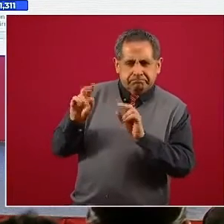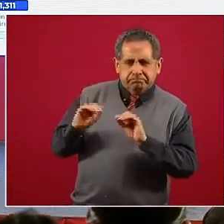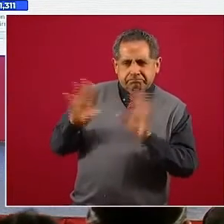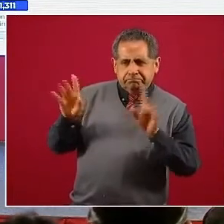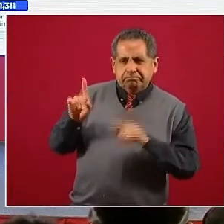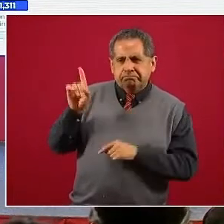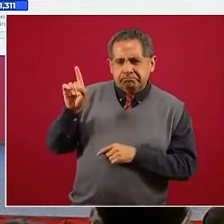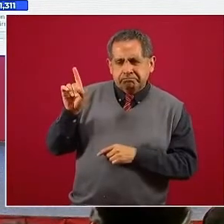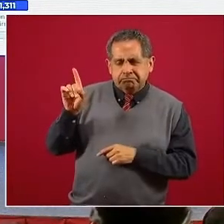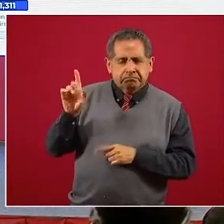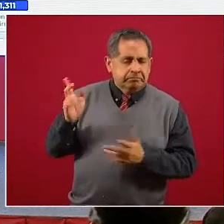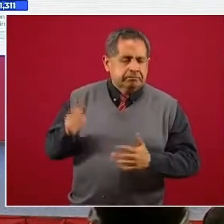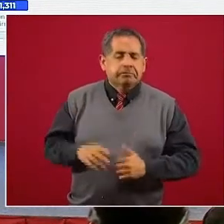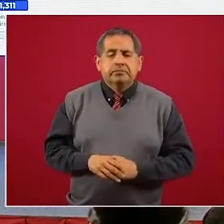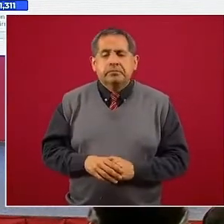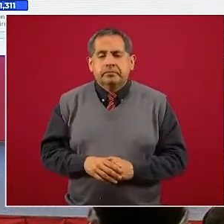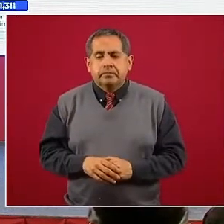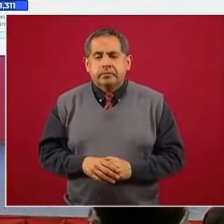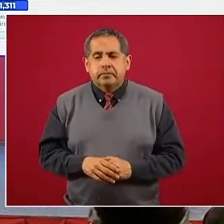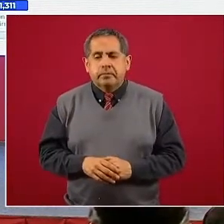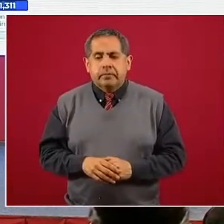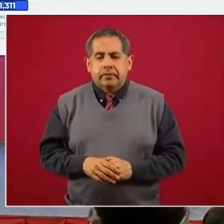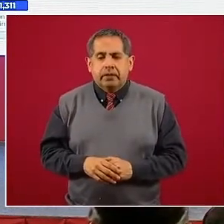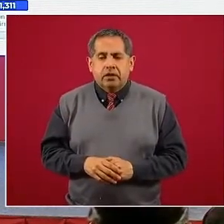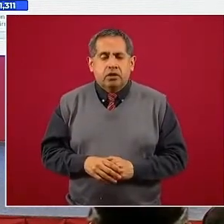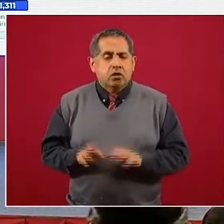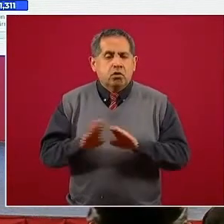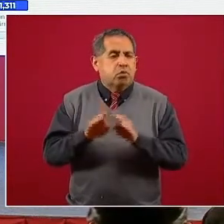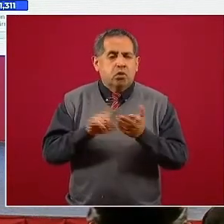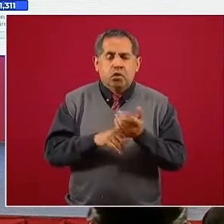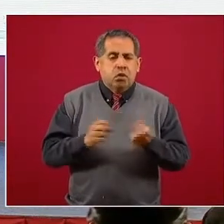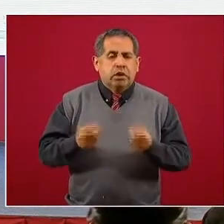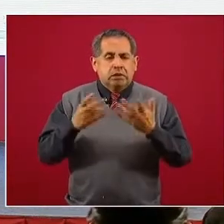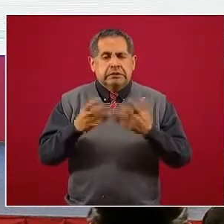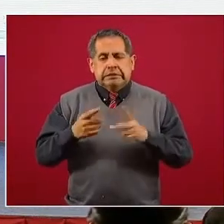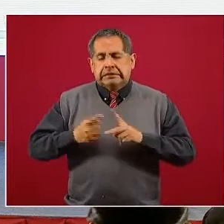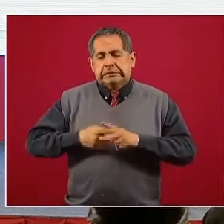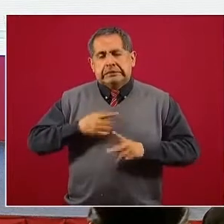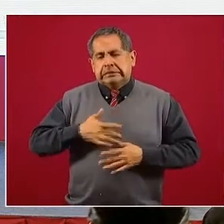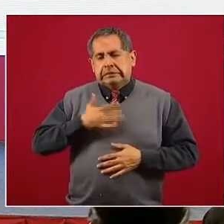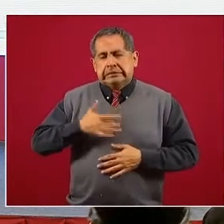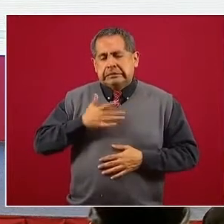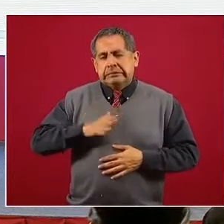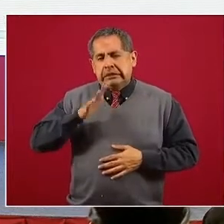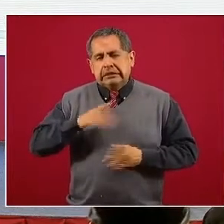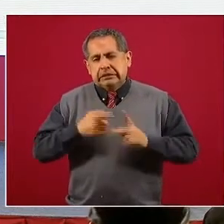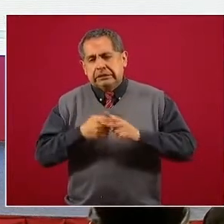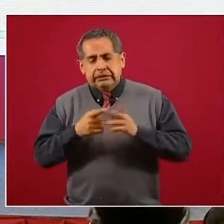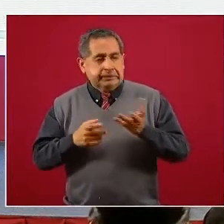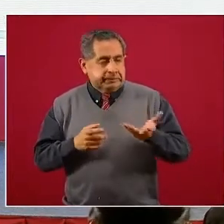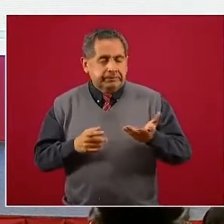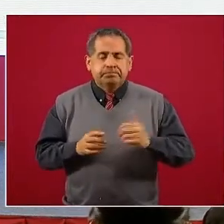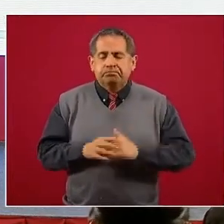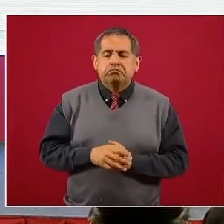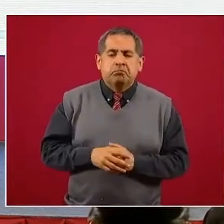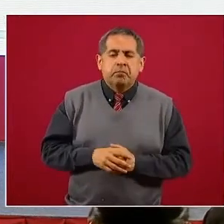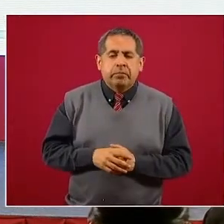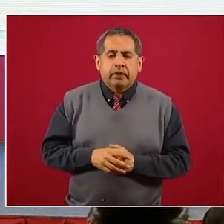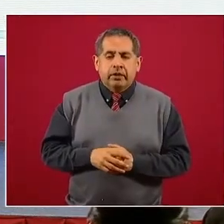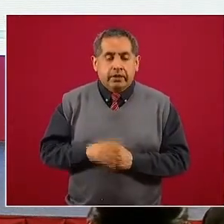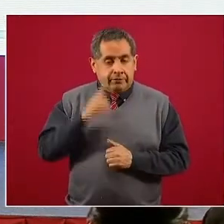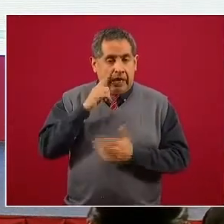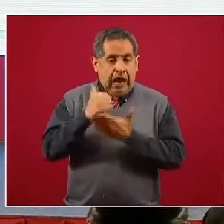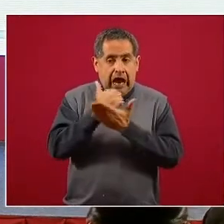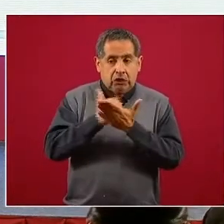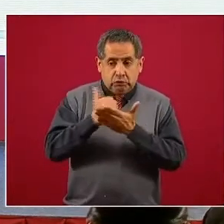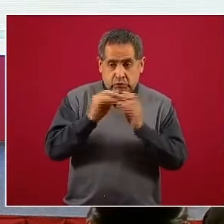en la parte inferior. Veamos ahora la curva de casos estimados. Esta curva de casos estimados, que es la curva de color